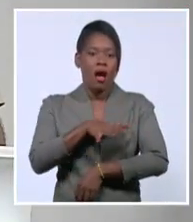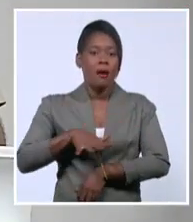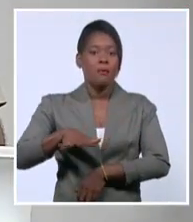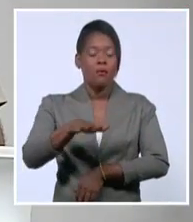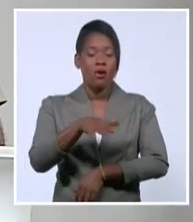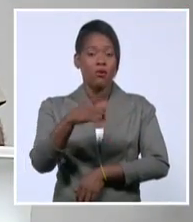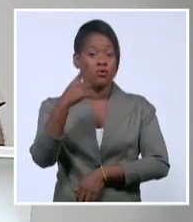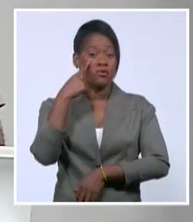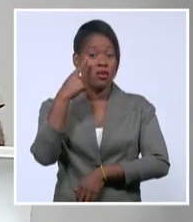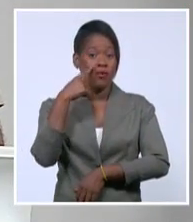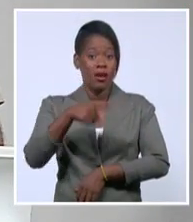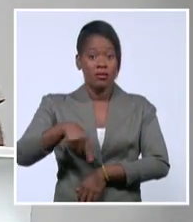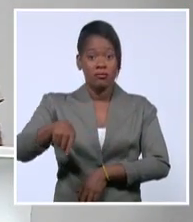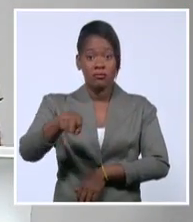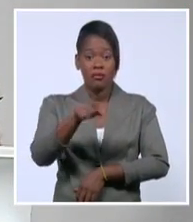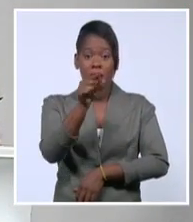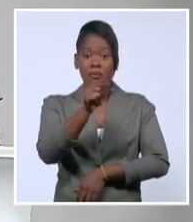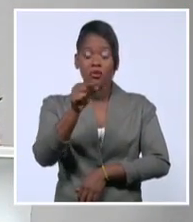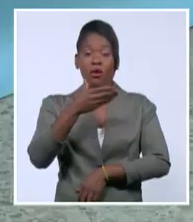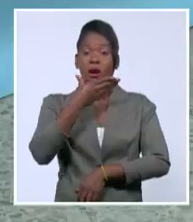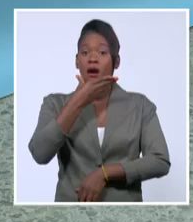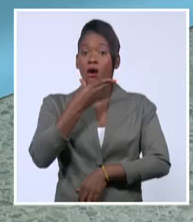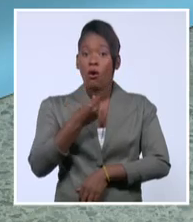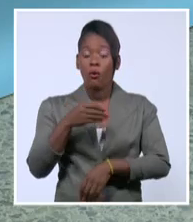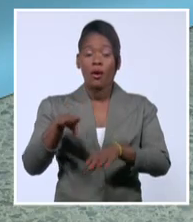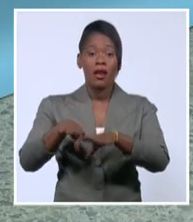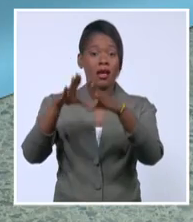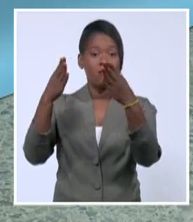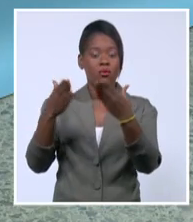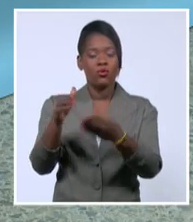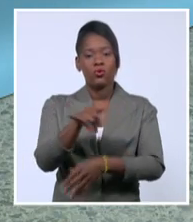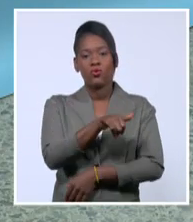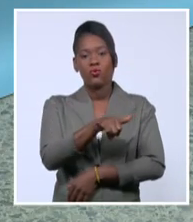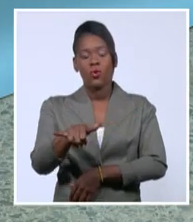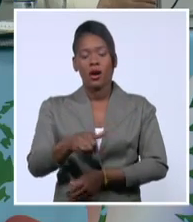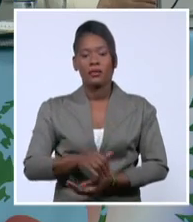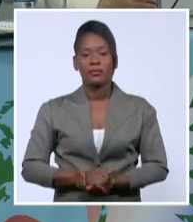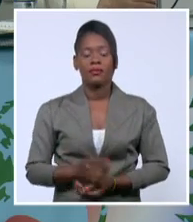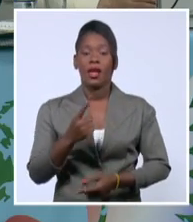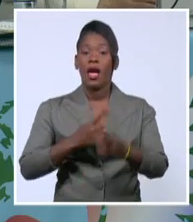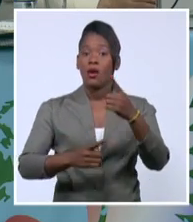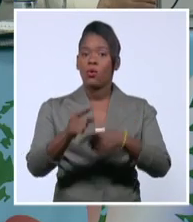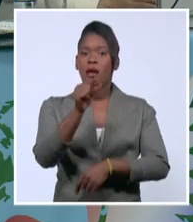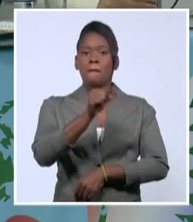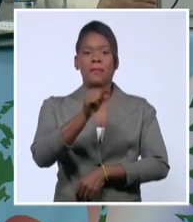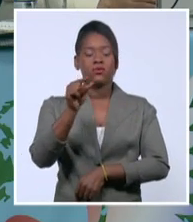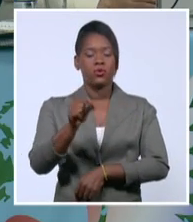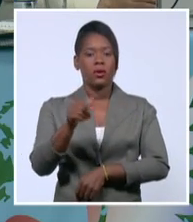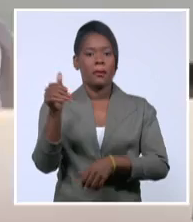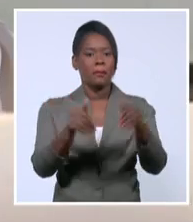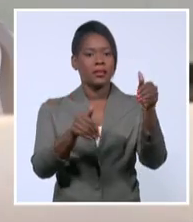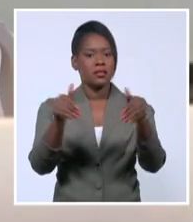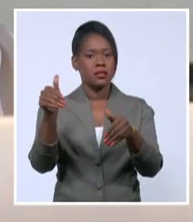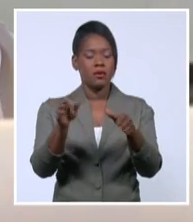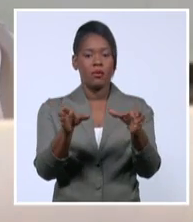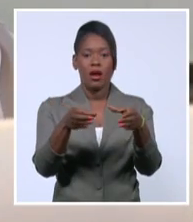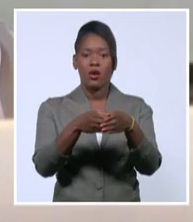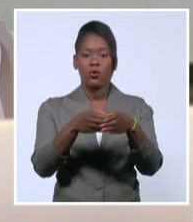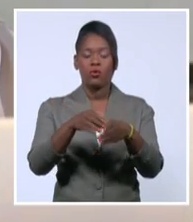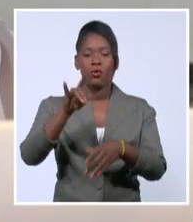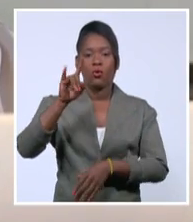jóvenes revolucionarios de todo el mundo. Muchos amigos se responden a la convocatoria de la Unión de Jóvenes Comunistas.